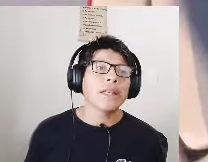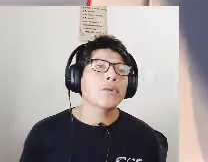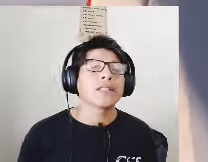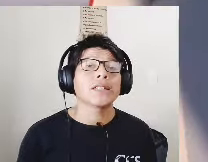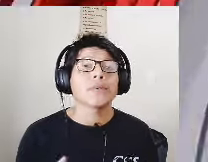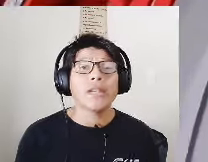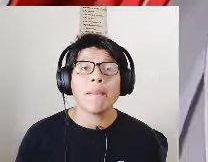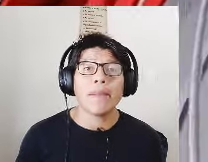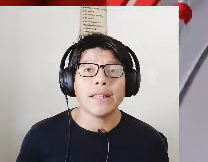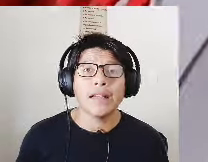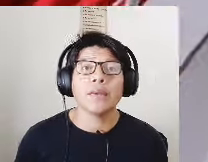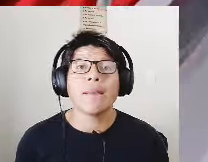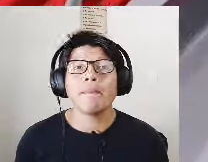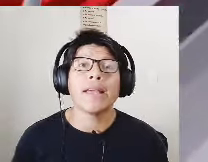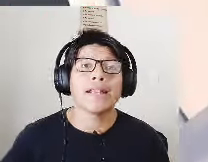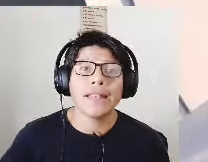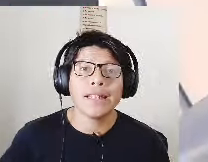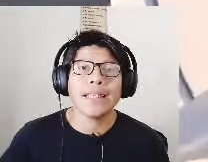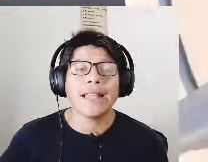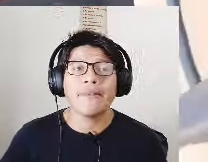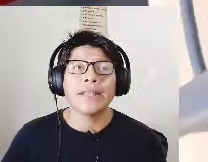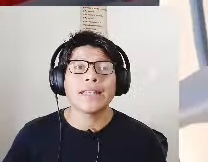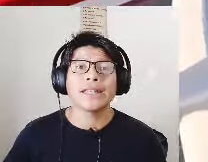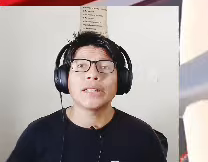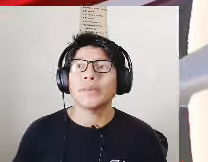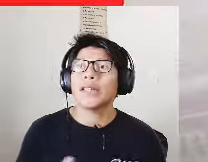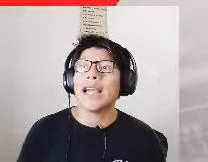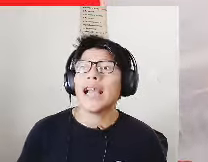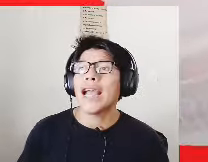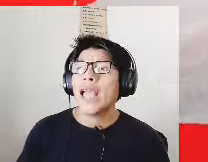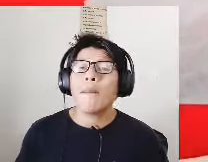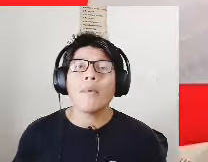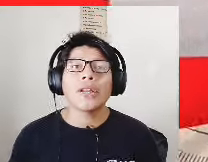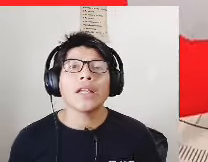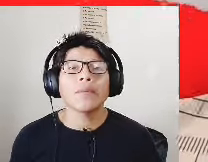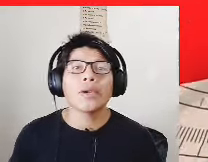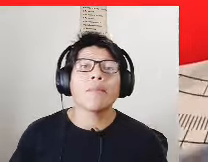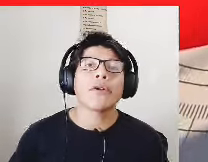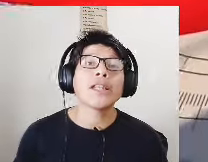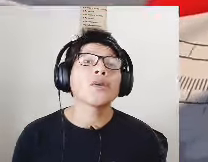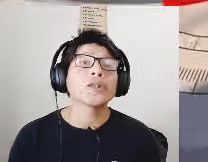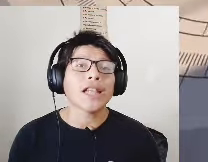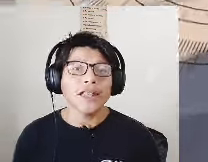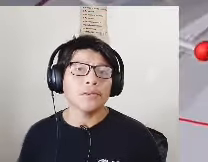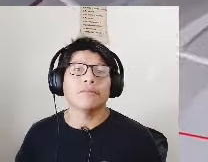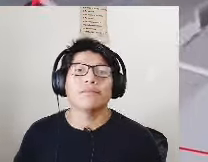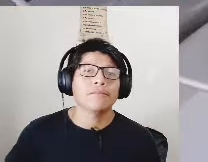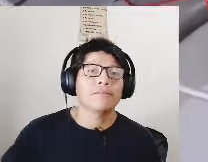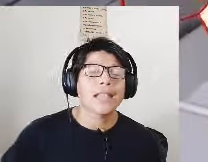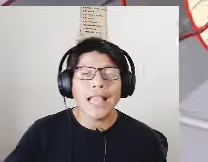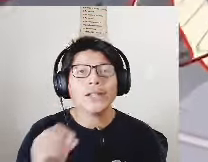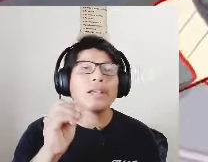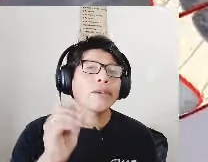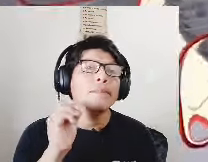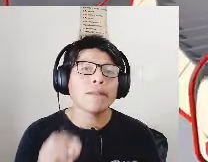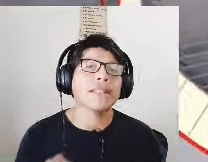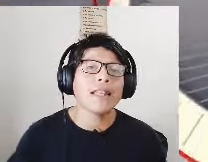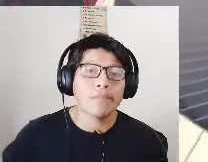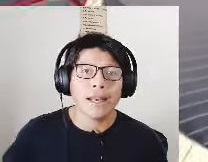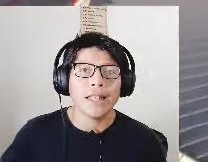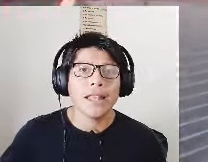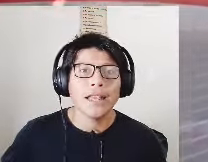algunas películas. Si voy a perder, voy a perder dignamente. Si voy a morir, voy a morir luchando. Eso debió